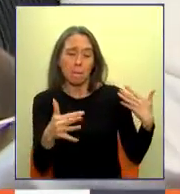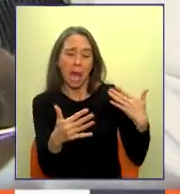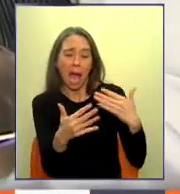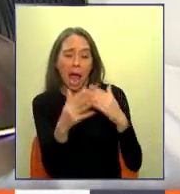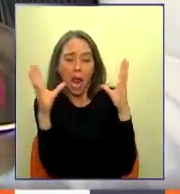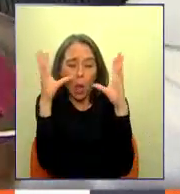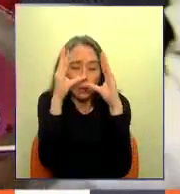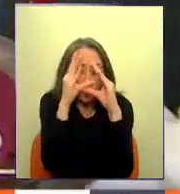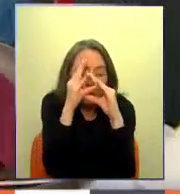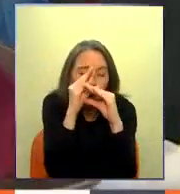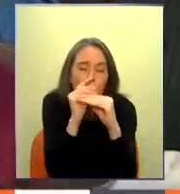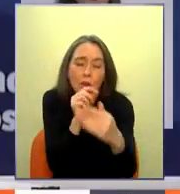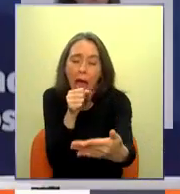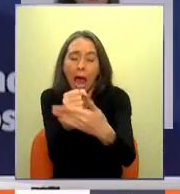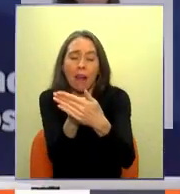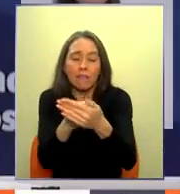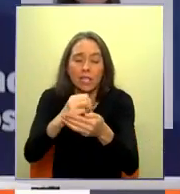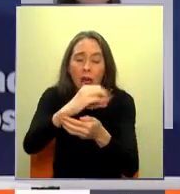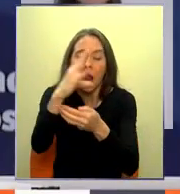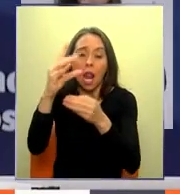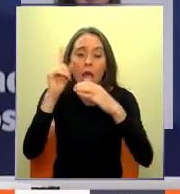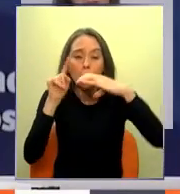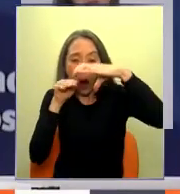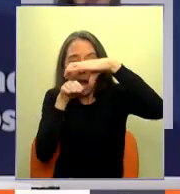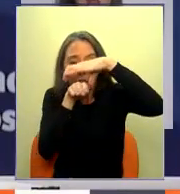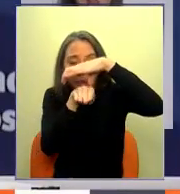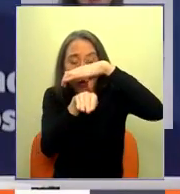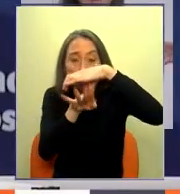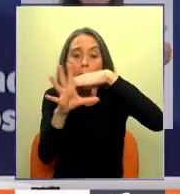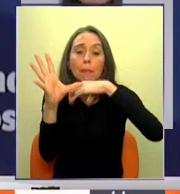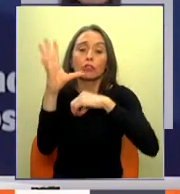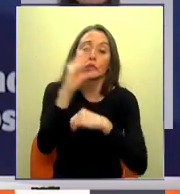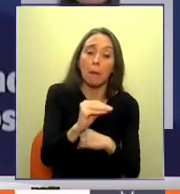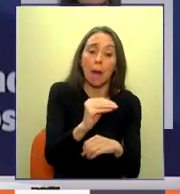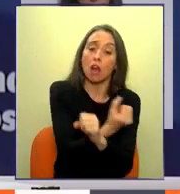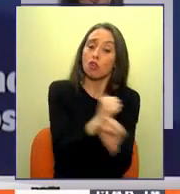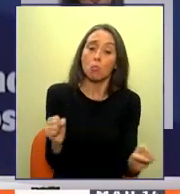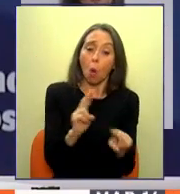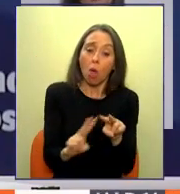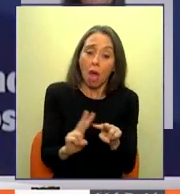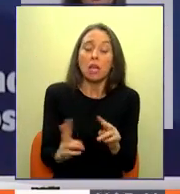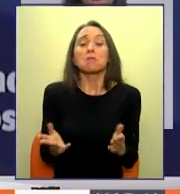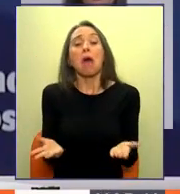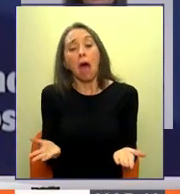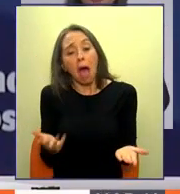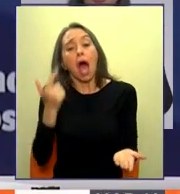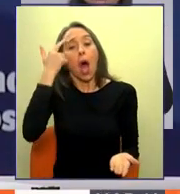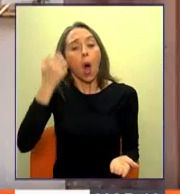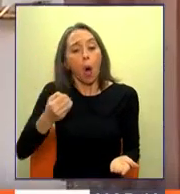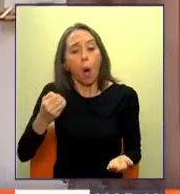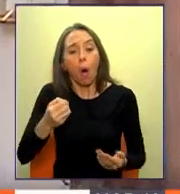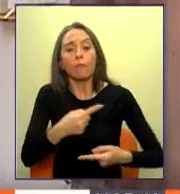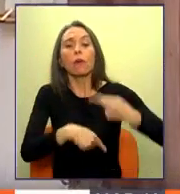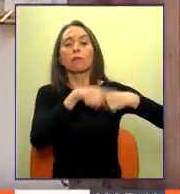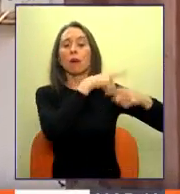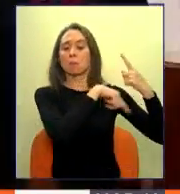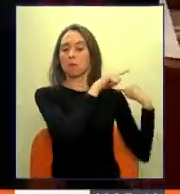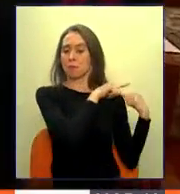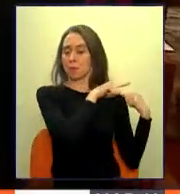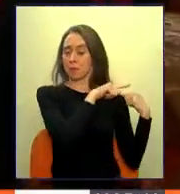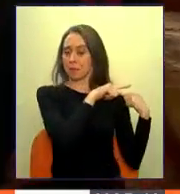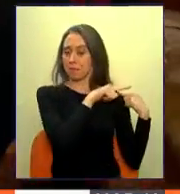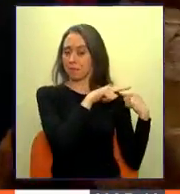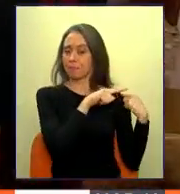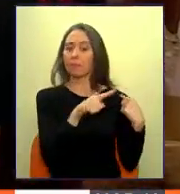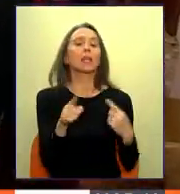pequeñita, y a lo mejor se apaga. Y si se apaga, obviamente que daremos marcha atrás. En la práctica,